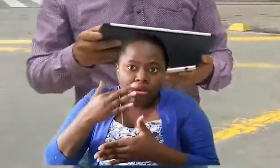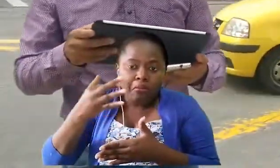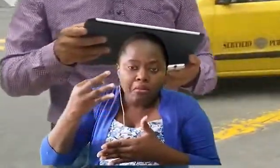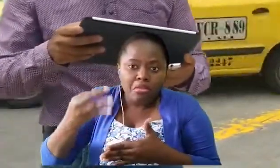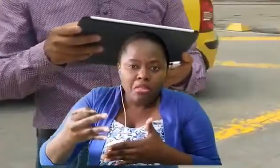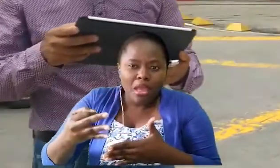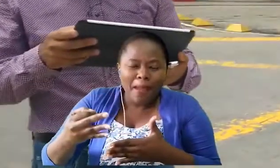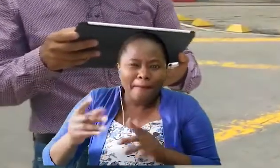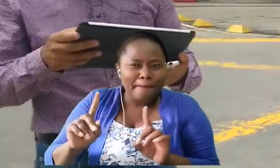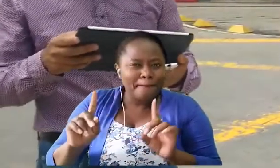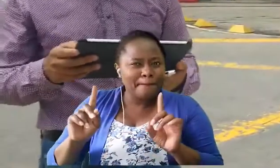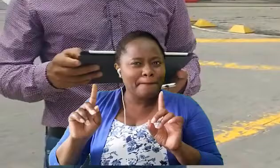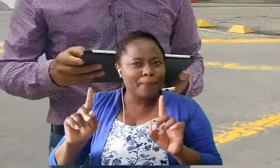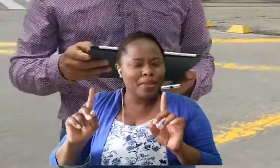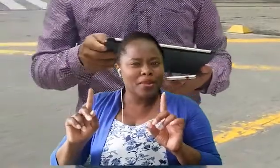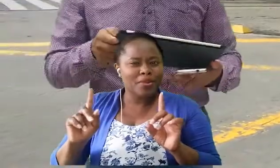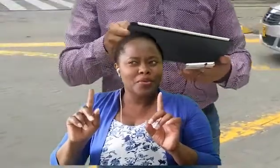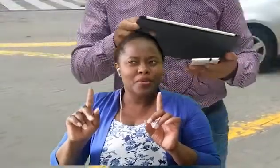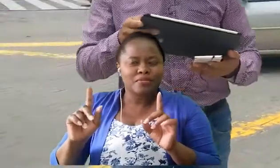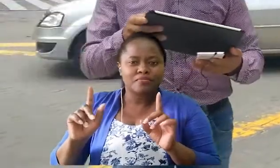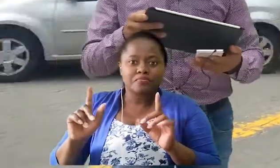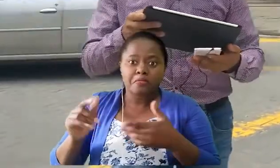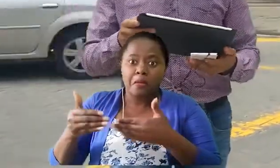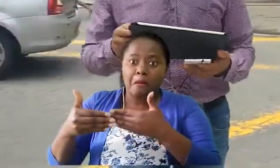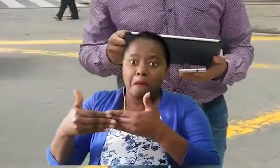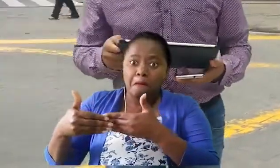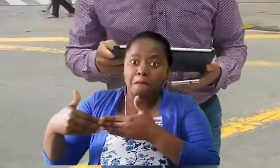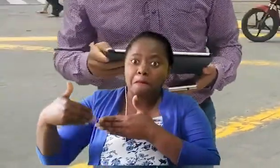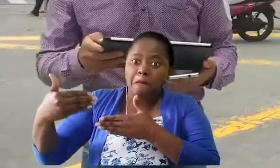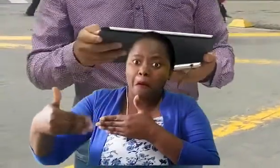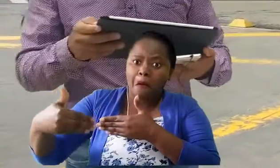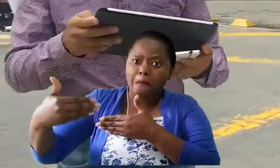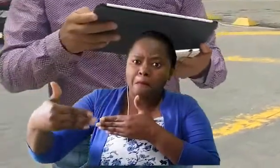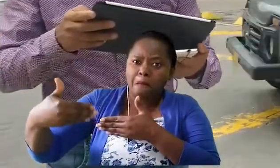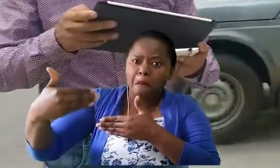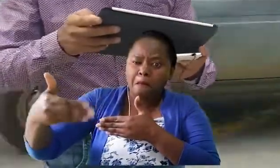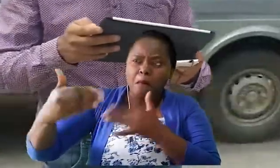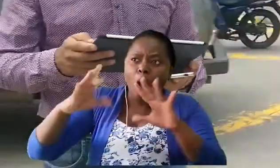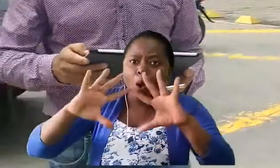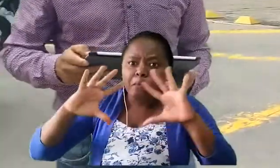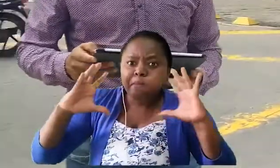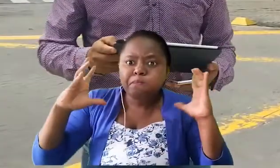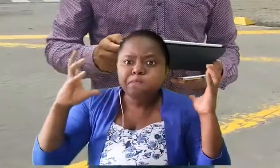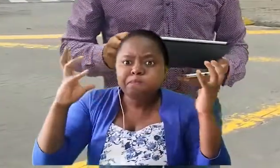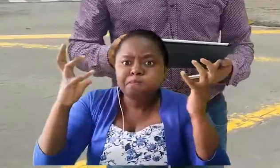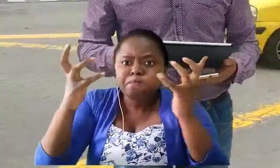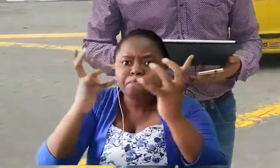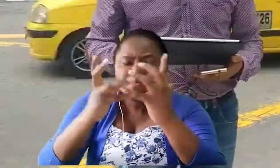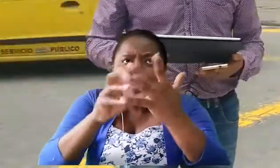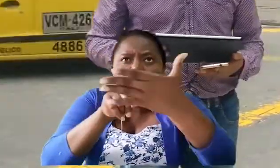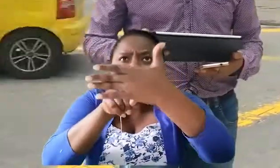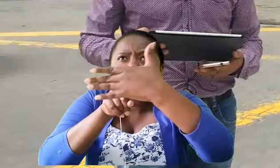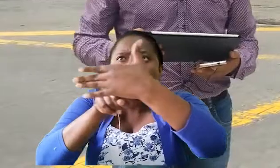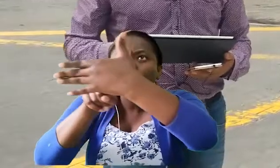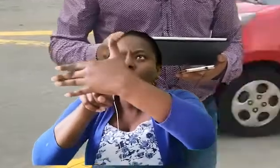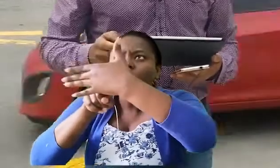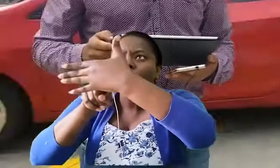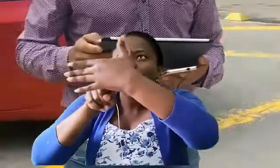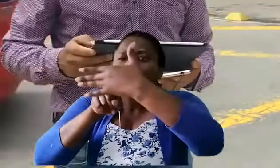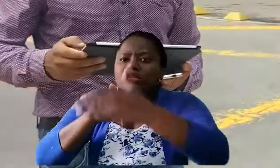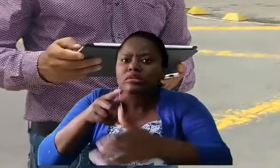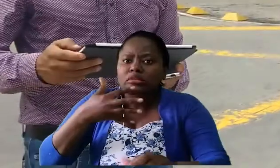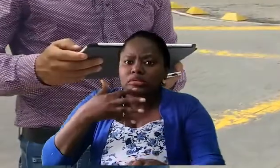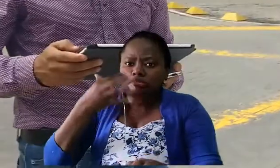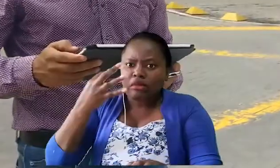de orden que manifiesta el mundo incrementan la probabilidad de esta hipótesis, es decir,